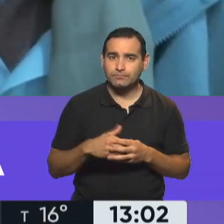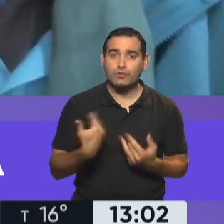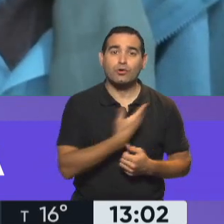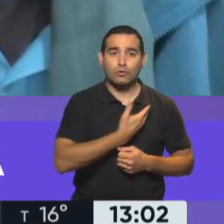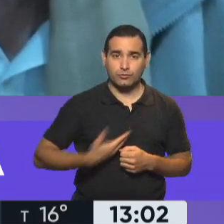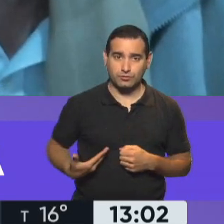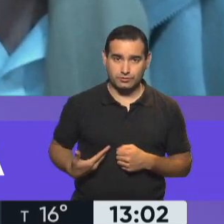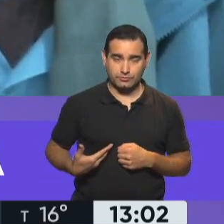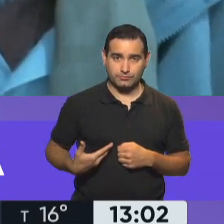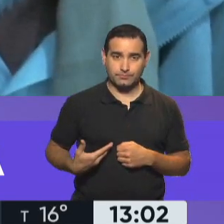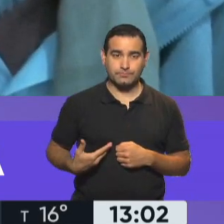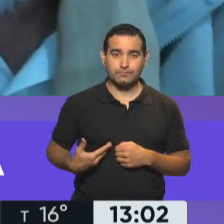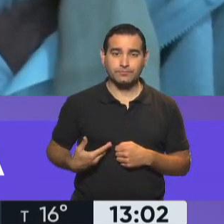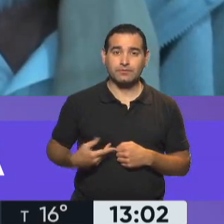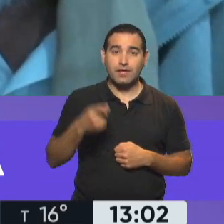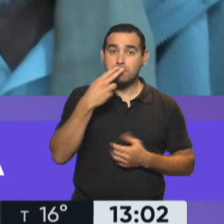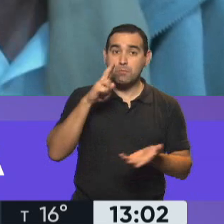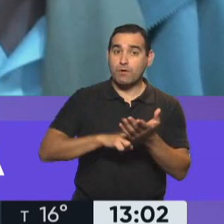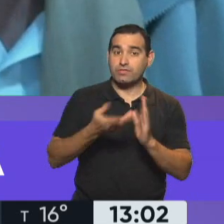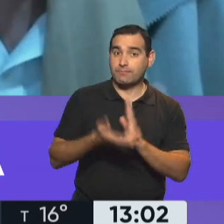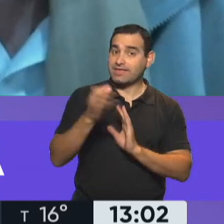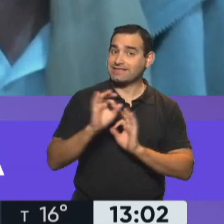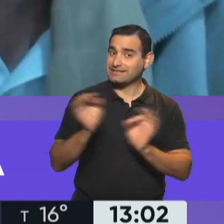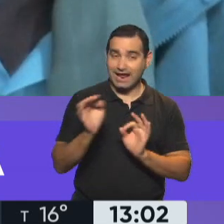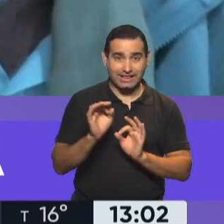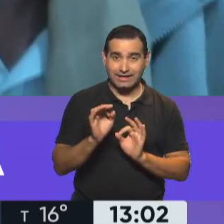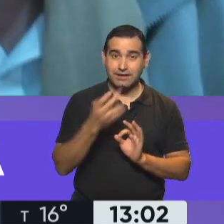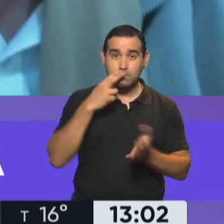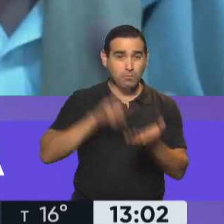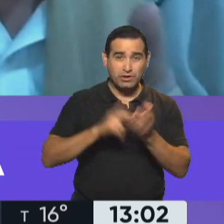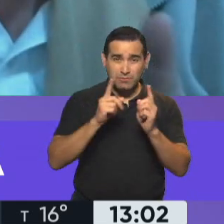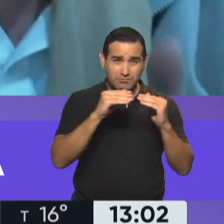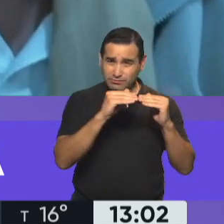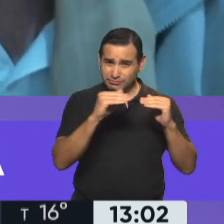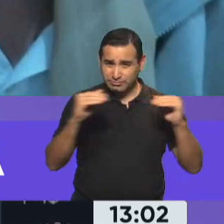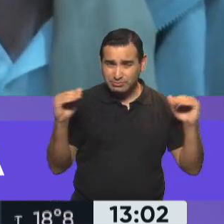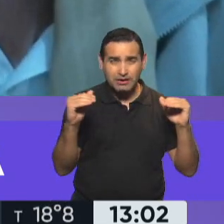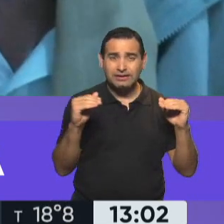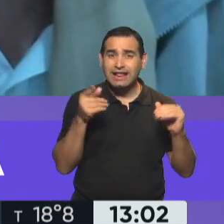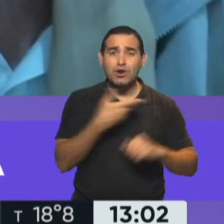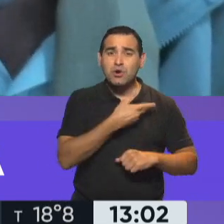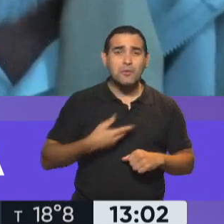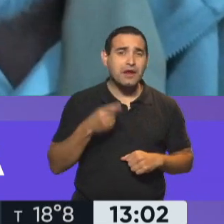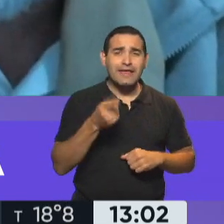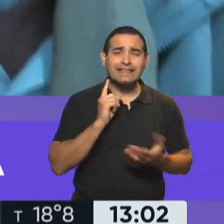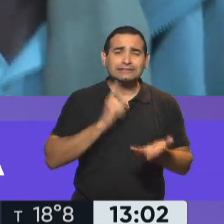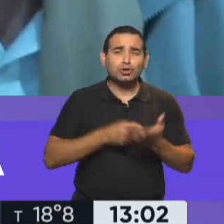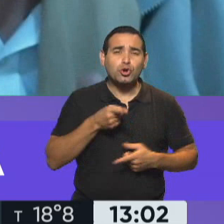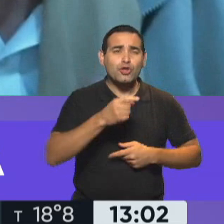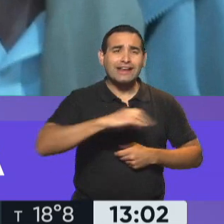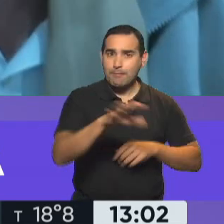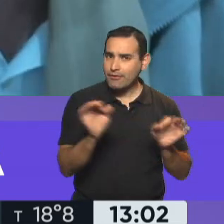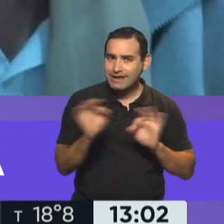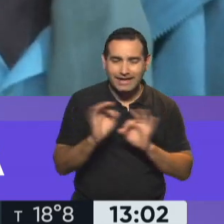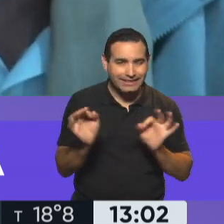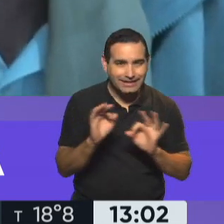gobierno que no le aumentó los impuestos, que dejó las mismas retenciones, que no tomó una sola medida anticampo, no